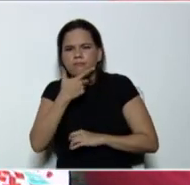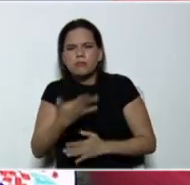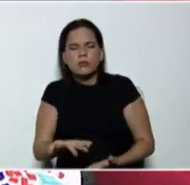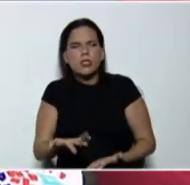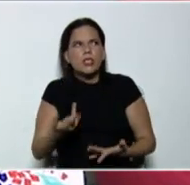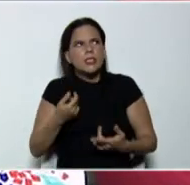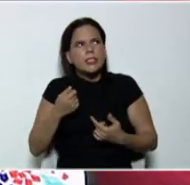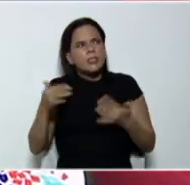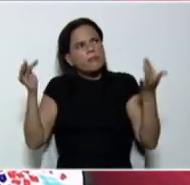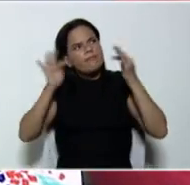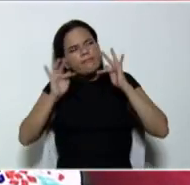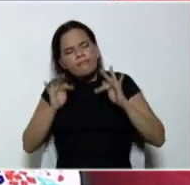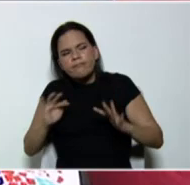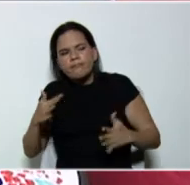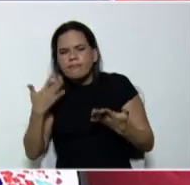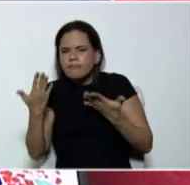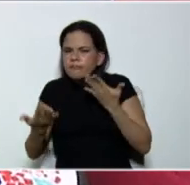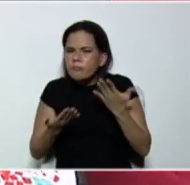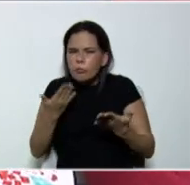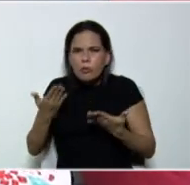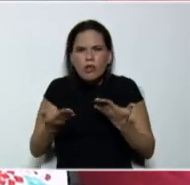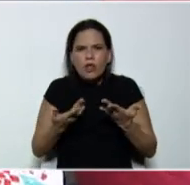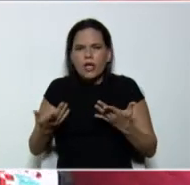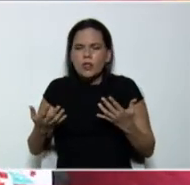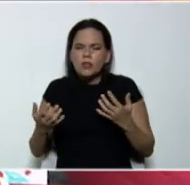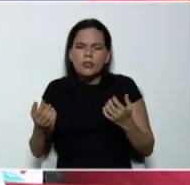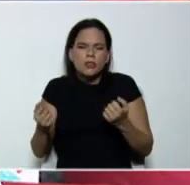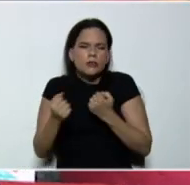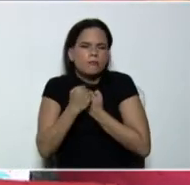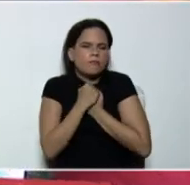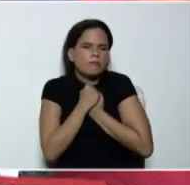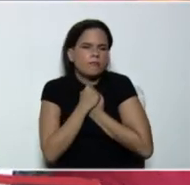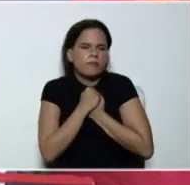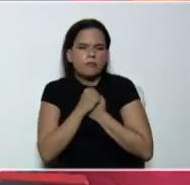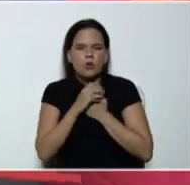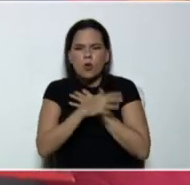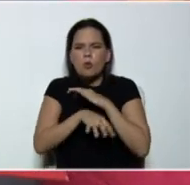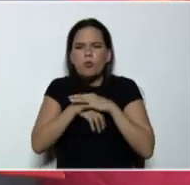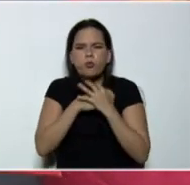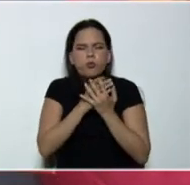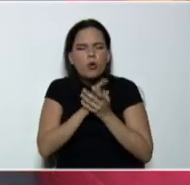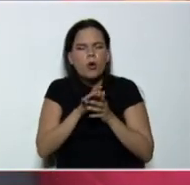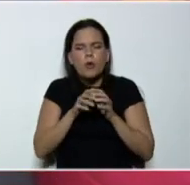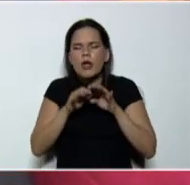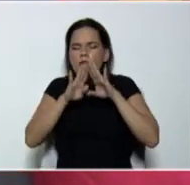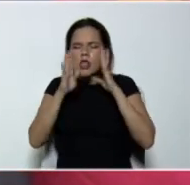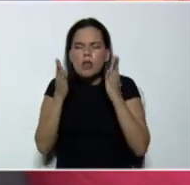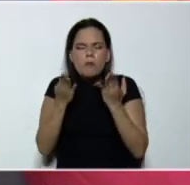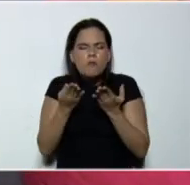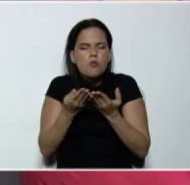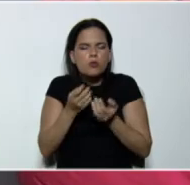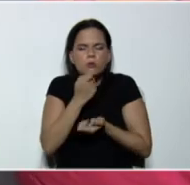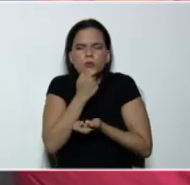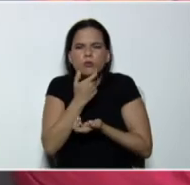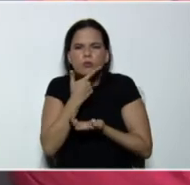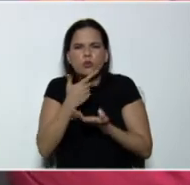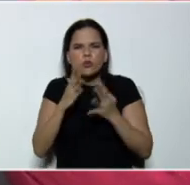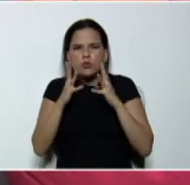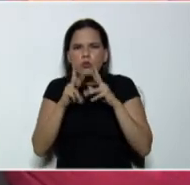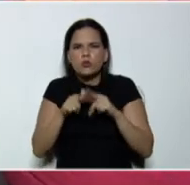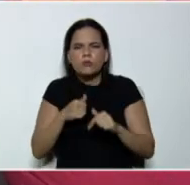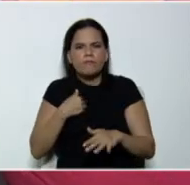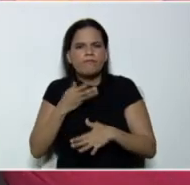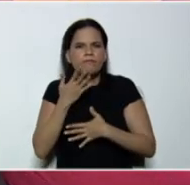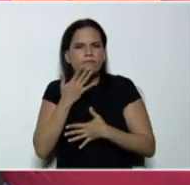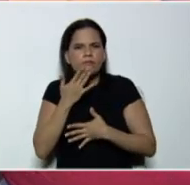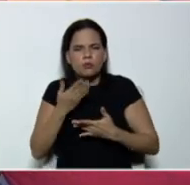manera que sea, que los arrope y los envuelva en este mundo maravilloso de los números. Como por